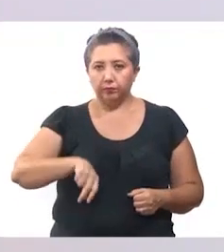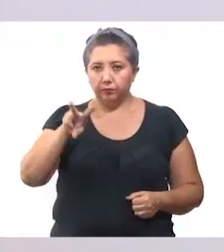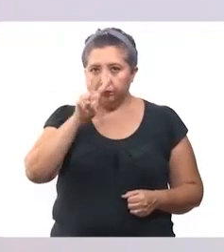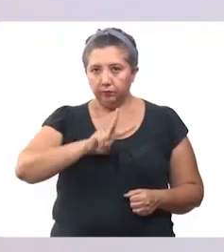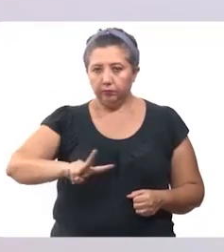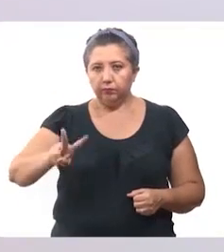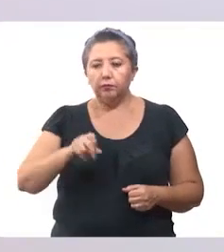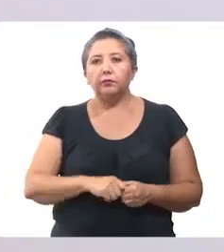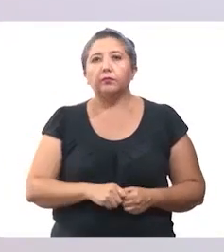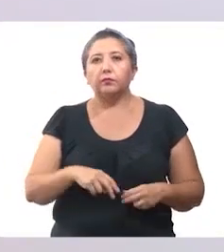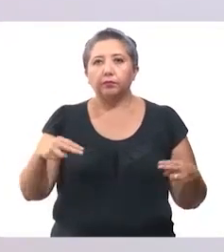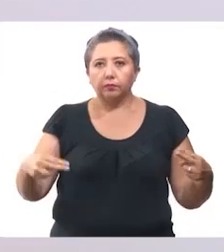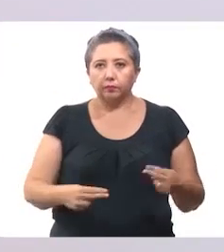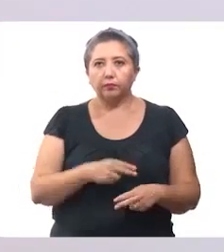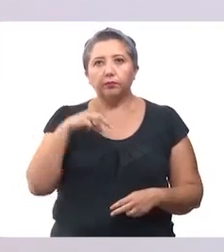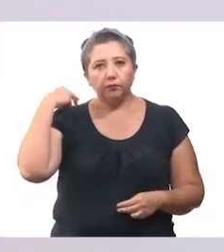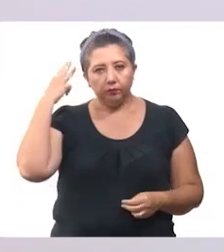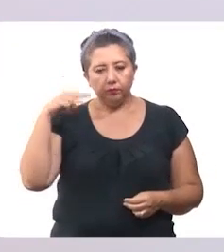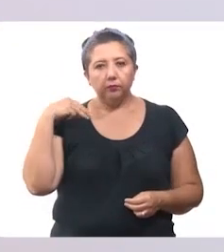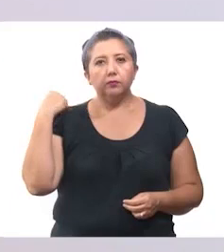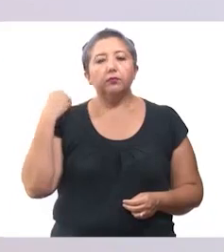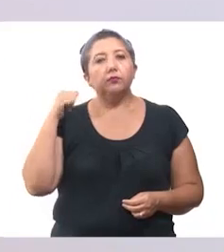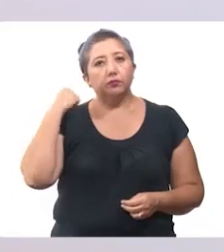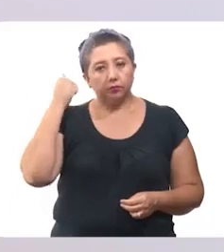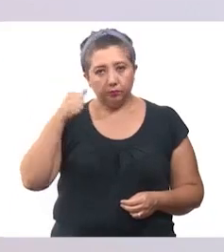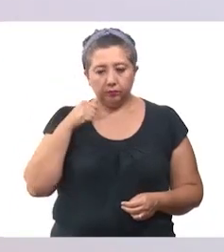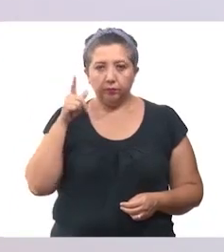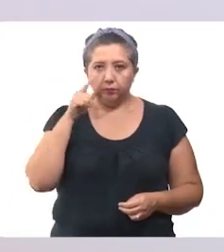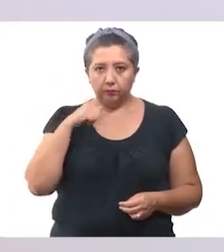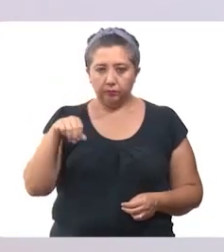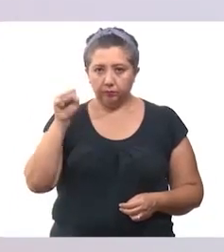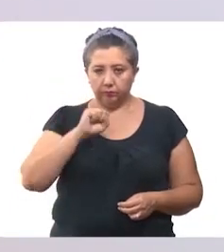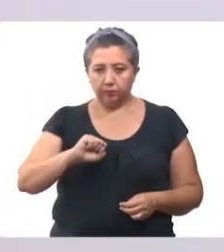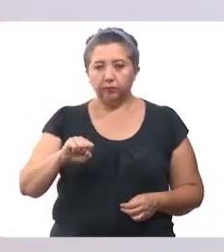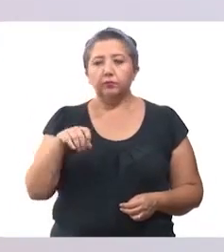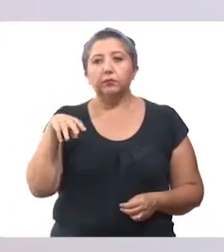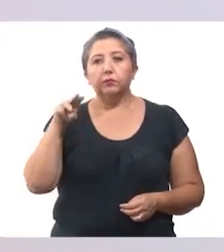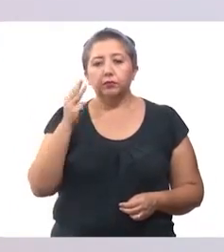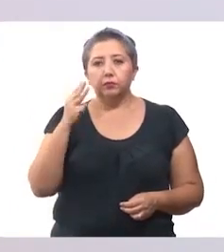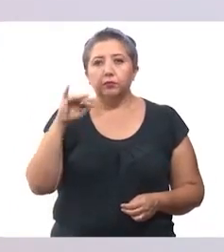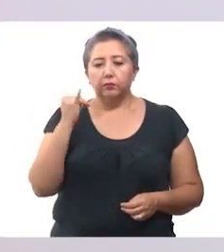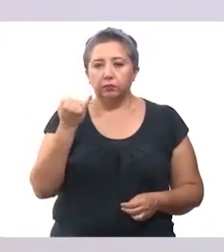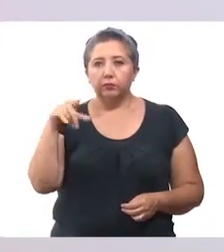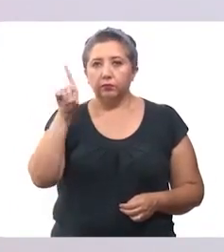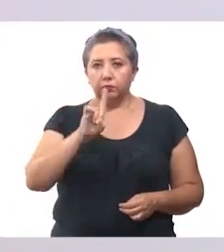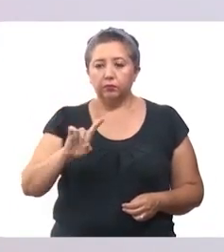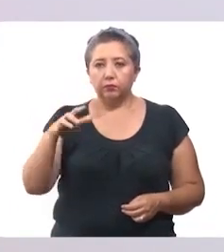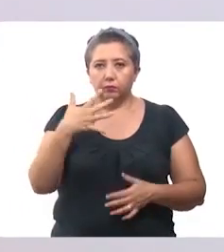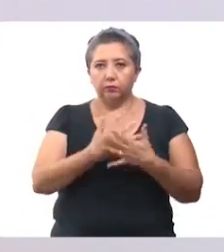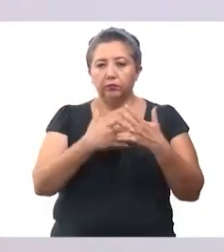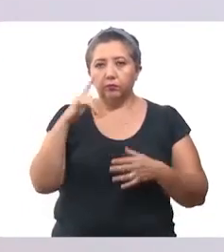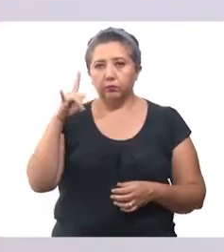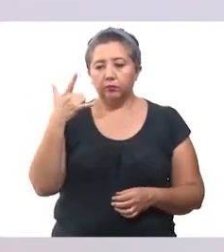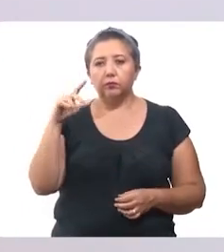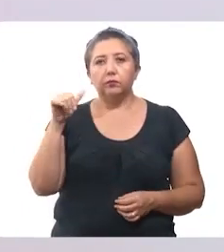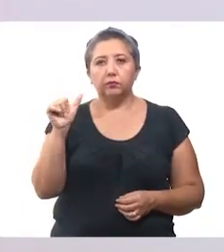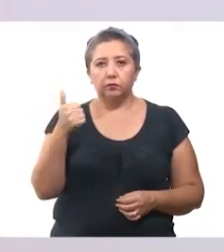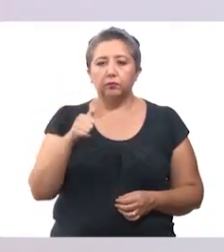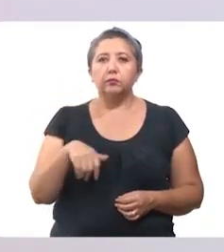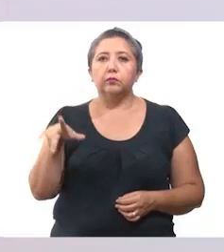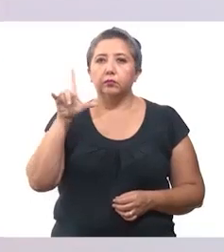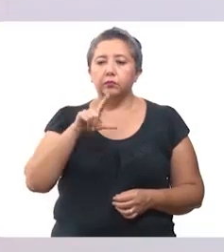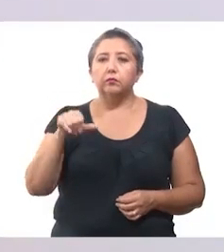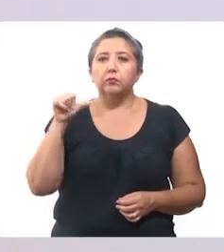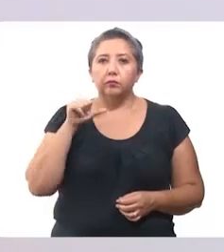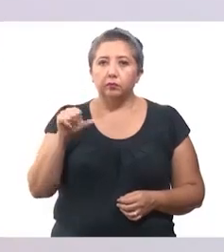se vacunará a los que nacieron en marzo y abril, mañana sábado 14 a los de mayo y junio, domingo 15 a julio y agosto,